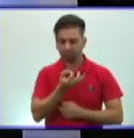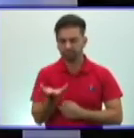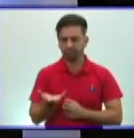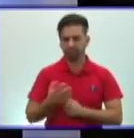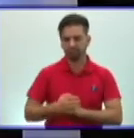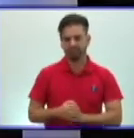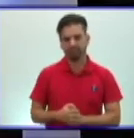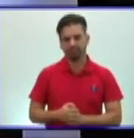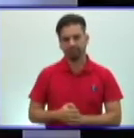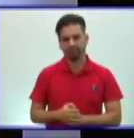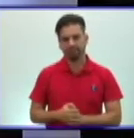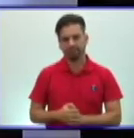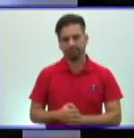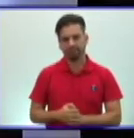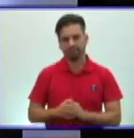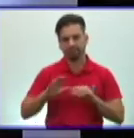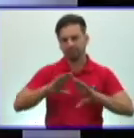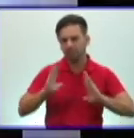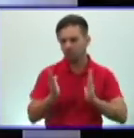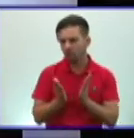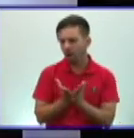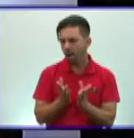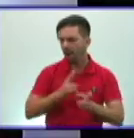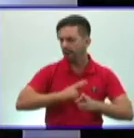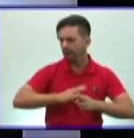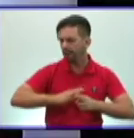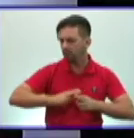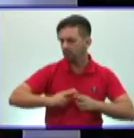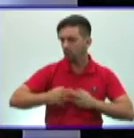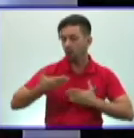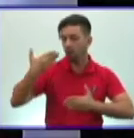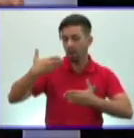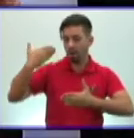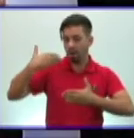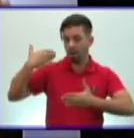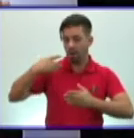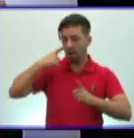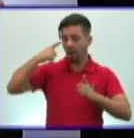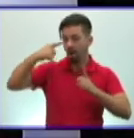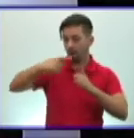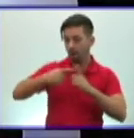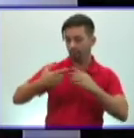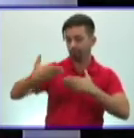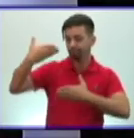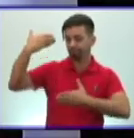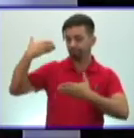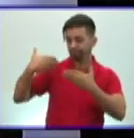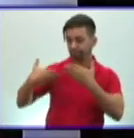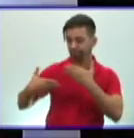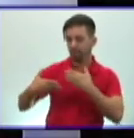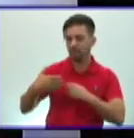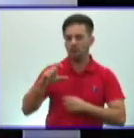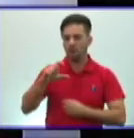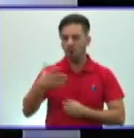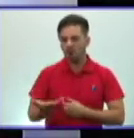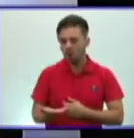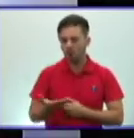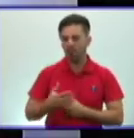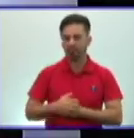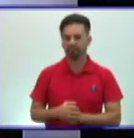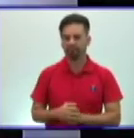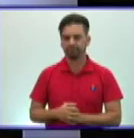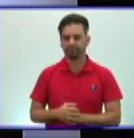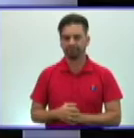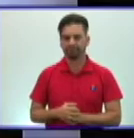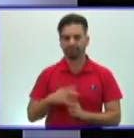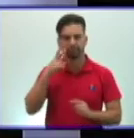un fundamento histórico y hay que acudir al objeto histórico y hay que acudir al proceso histórico si queremos ser